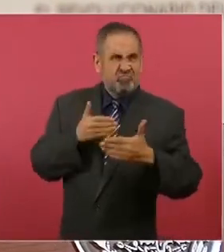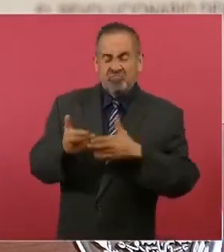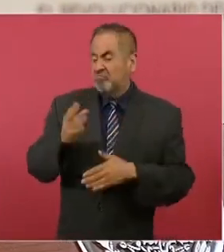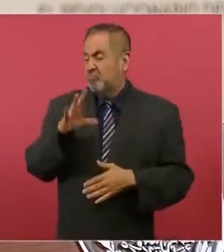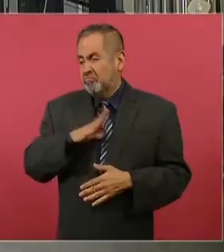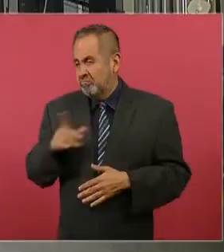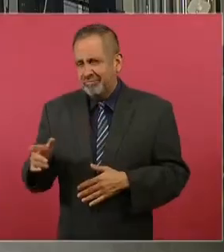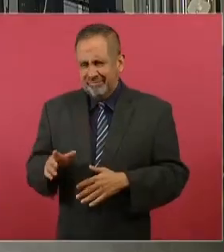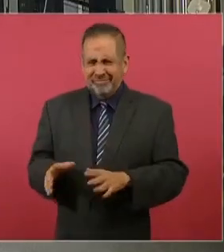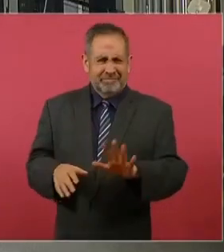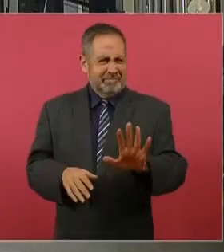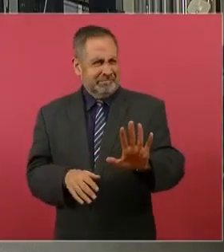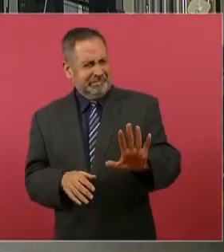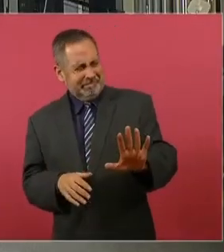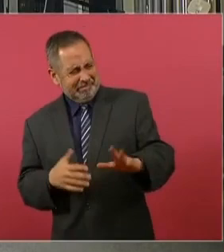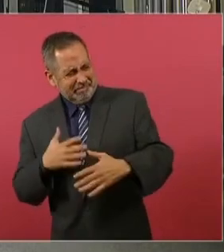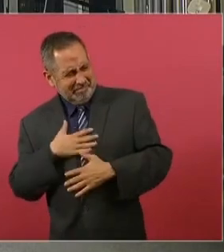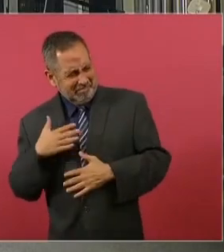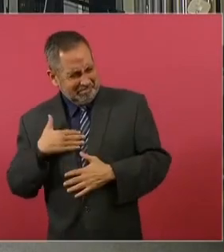A ver, ¿por qué no?